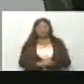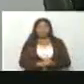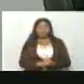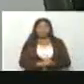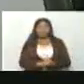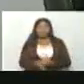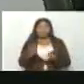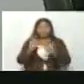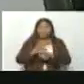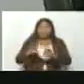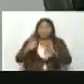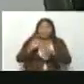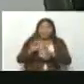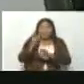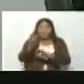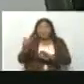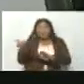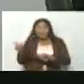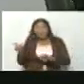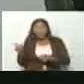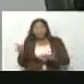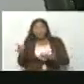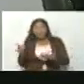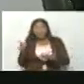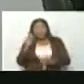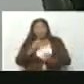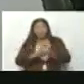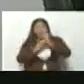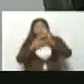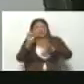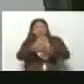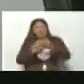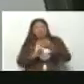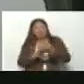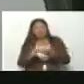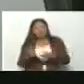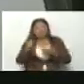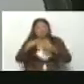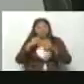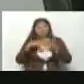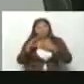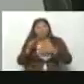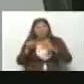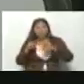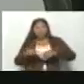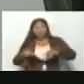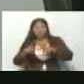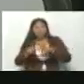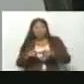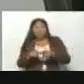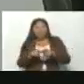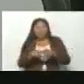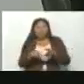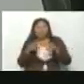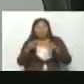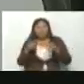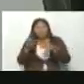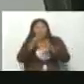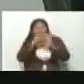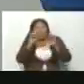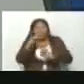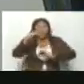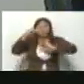ninguno pertenece ni siquiera a delegado sindical, no pertenece. Se van a otras áreas operacionales a tratar